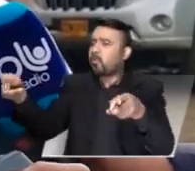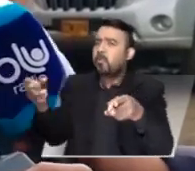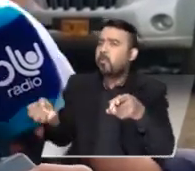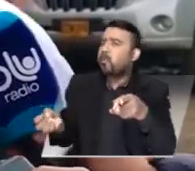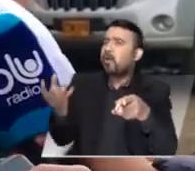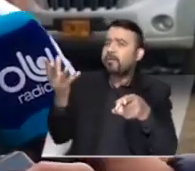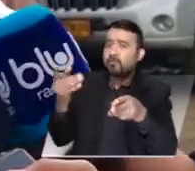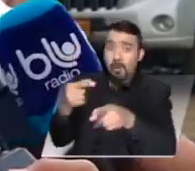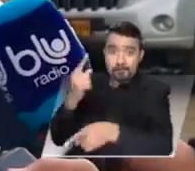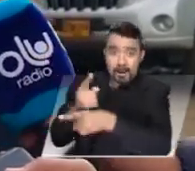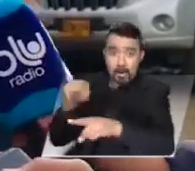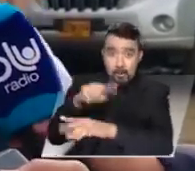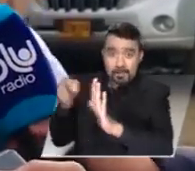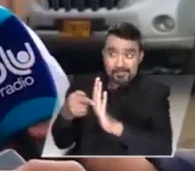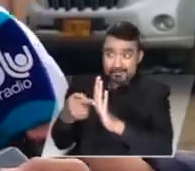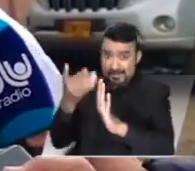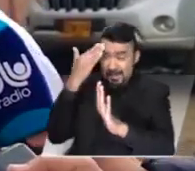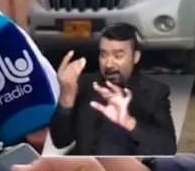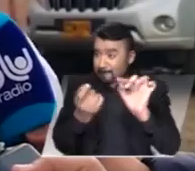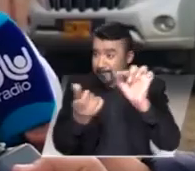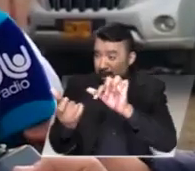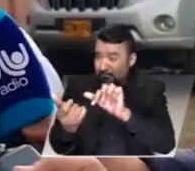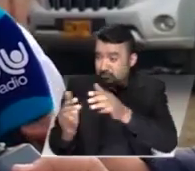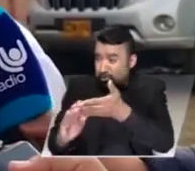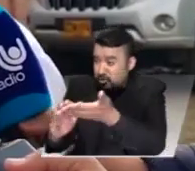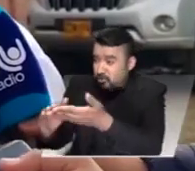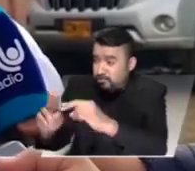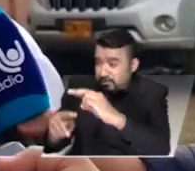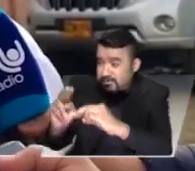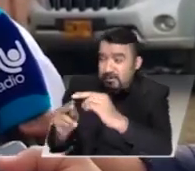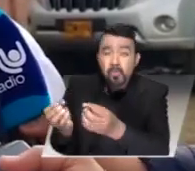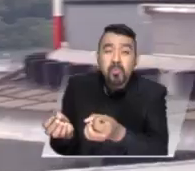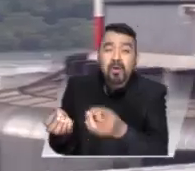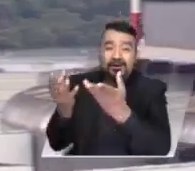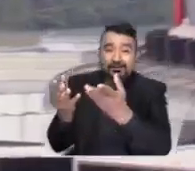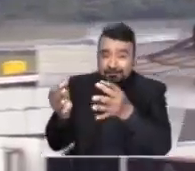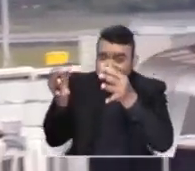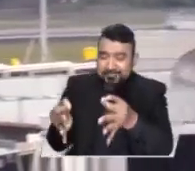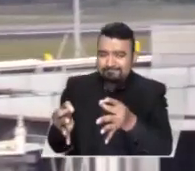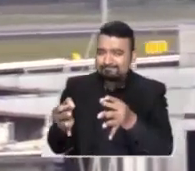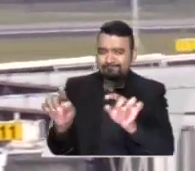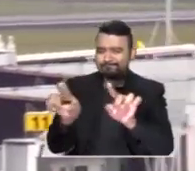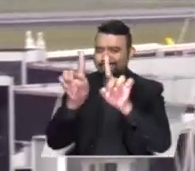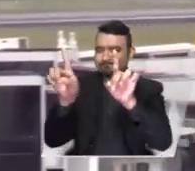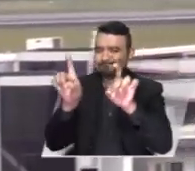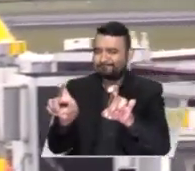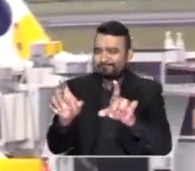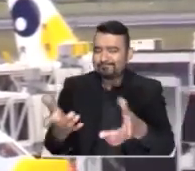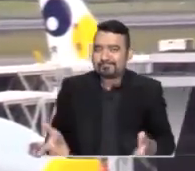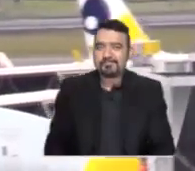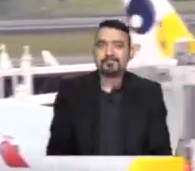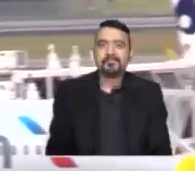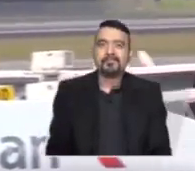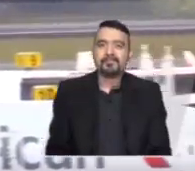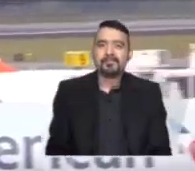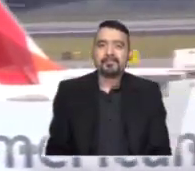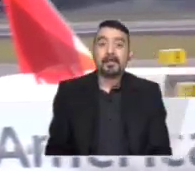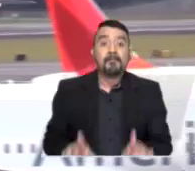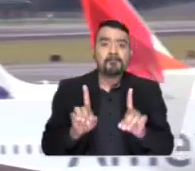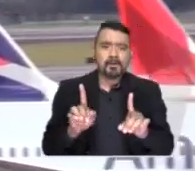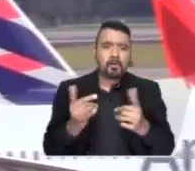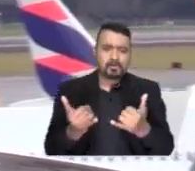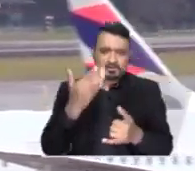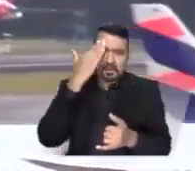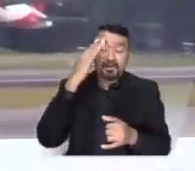exactitud cuánto es que vale la construcción de esa segunda pista del aeropuerto José María Córdoba. La gran justificación es que por los aires de Río